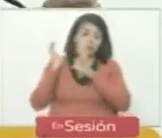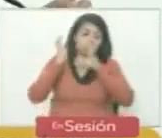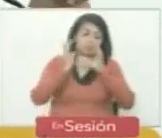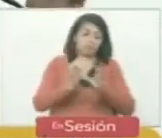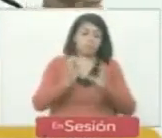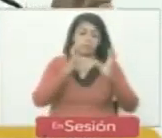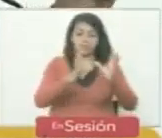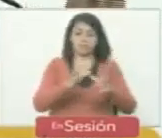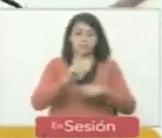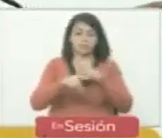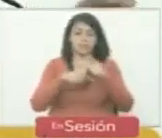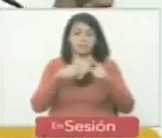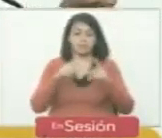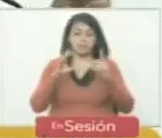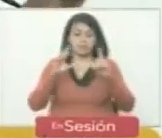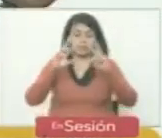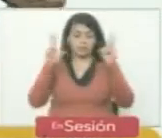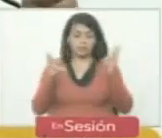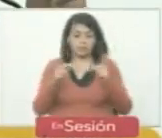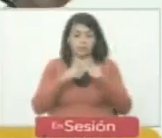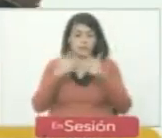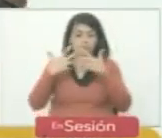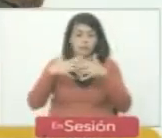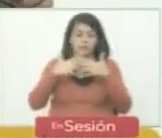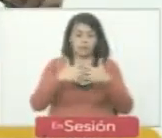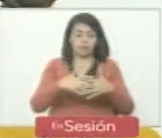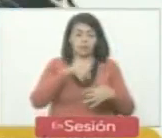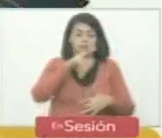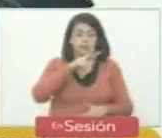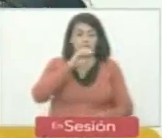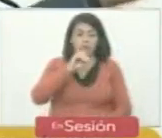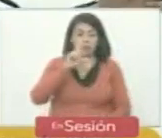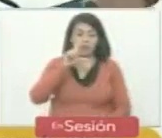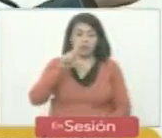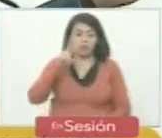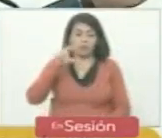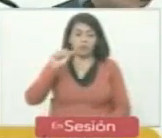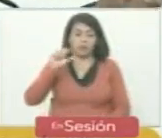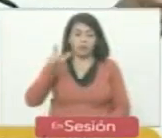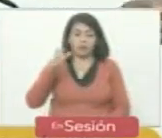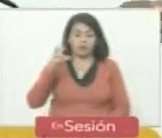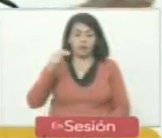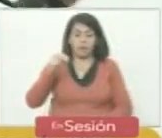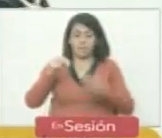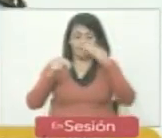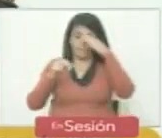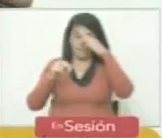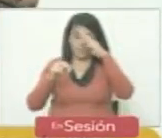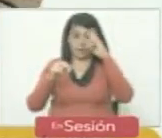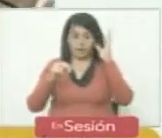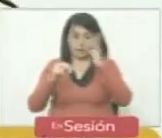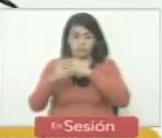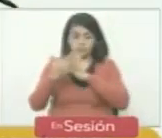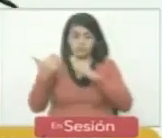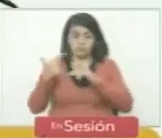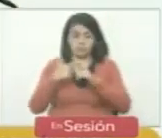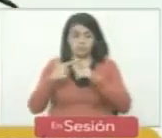otro paréntesis, la carga es de la empresa Volkswagen que envía desde México a la